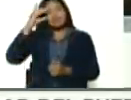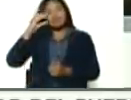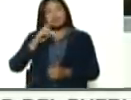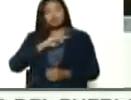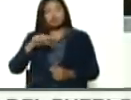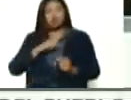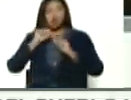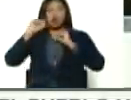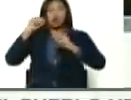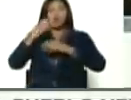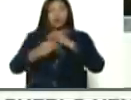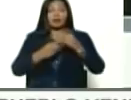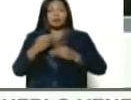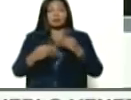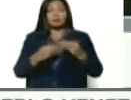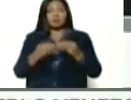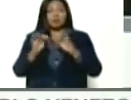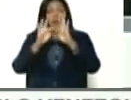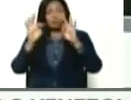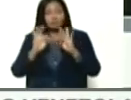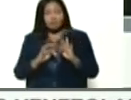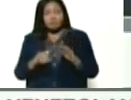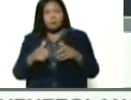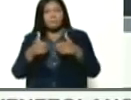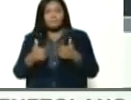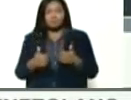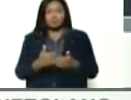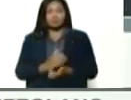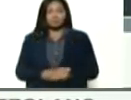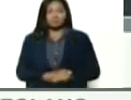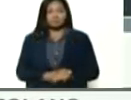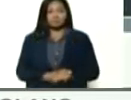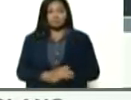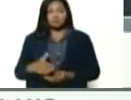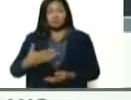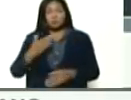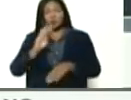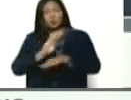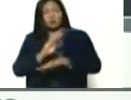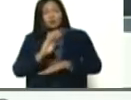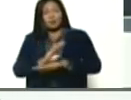crear un método para cuidarnos